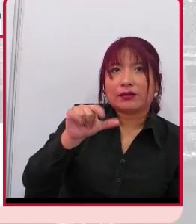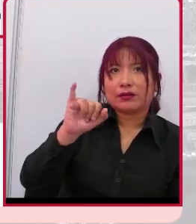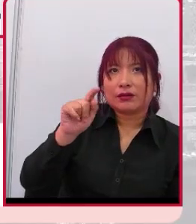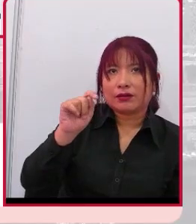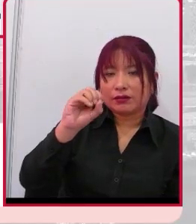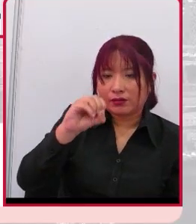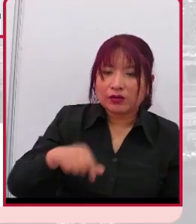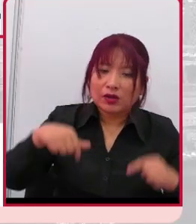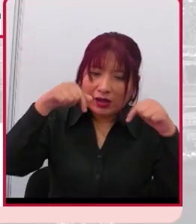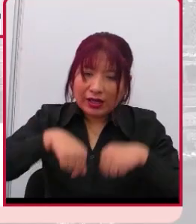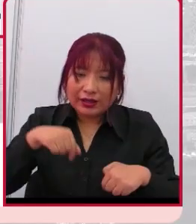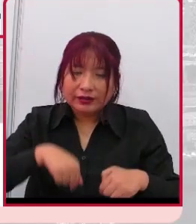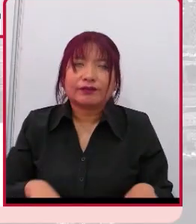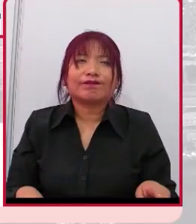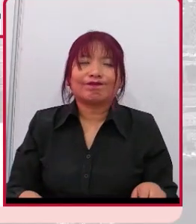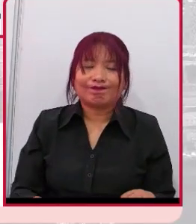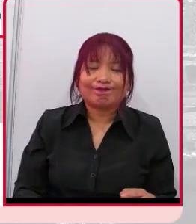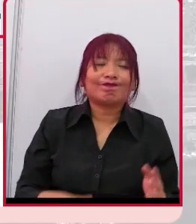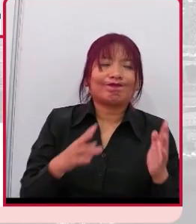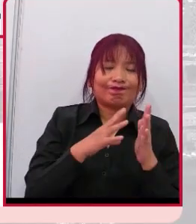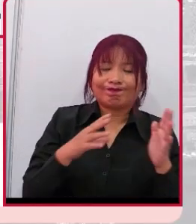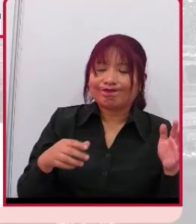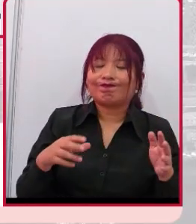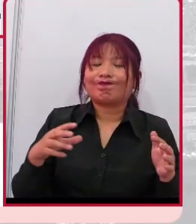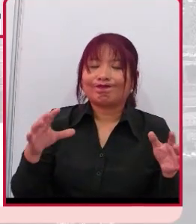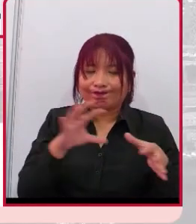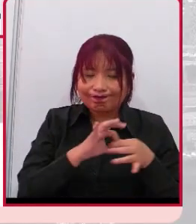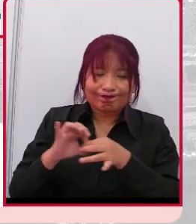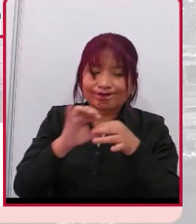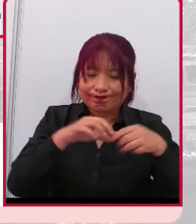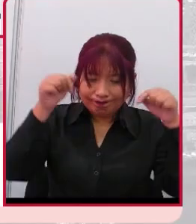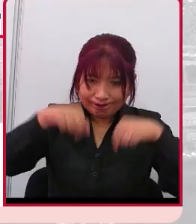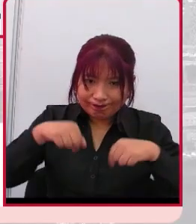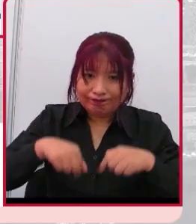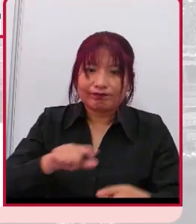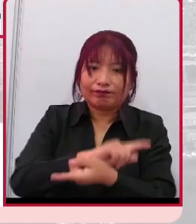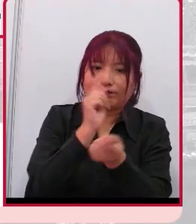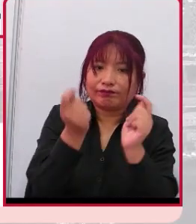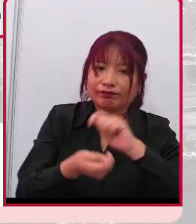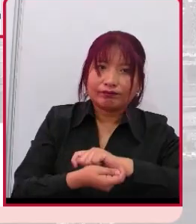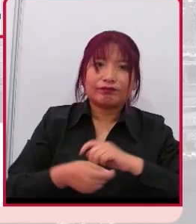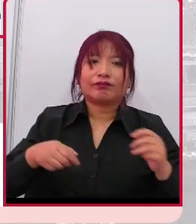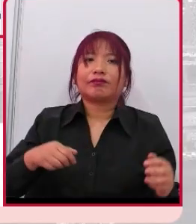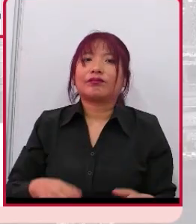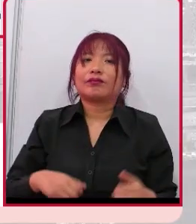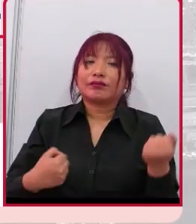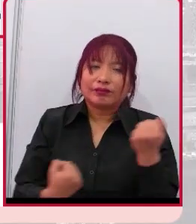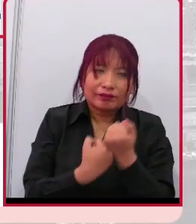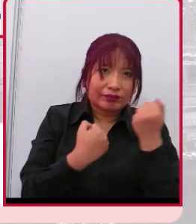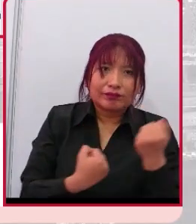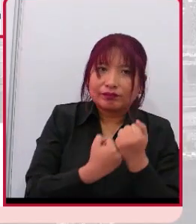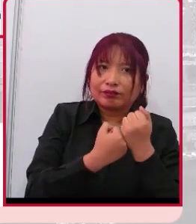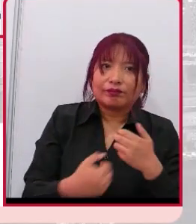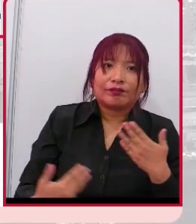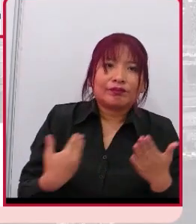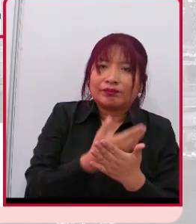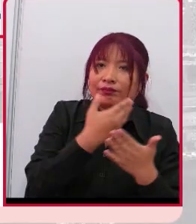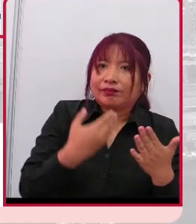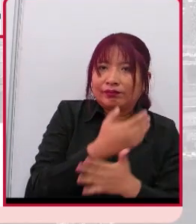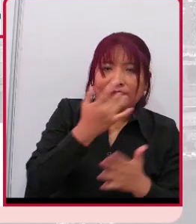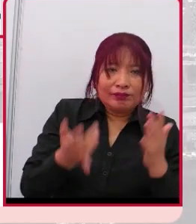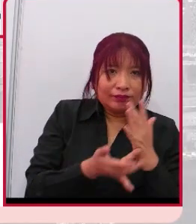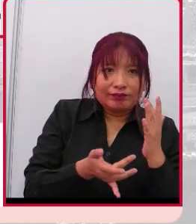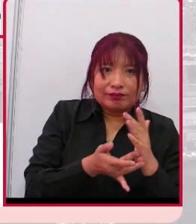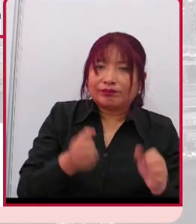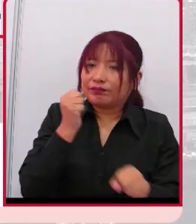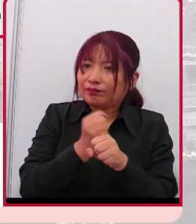Brocal aplica muy bien a esta cita filosófica. El cambio es parte del motor en la innovación y en el desarrollo de trabajos